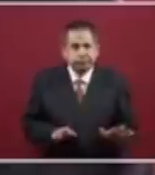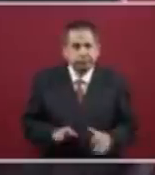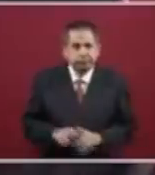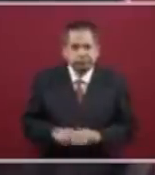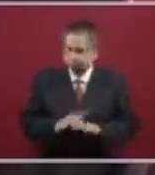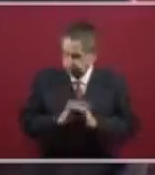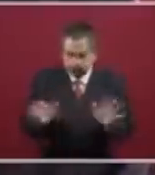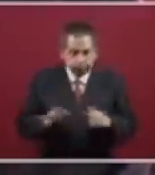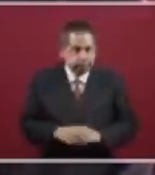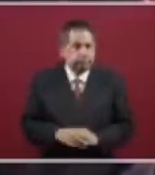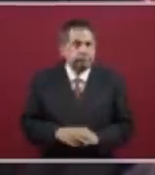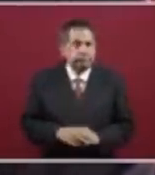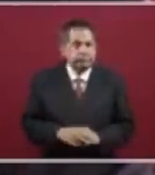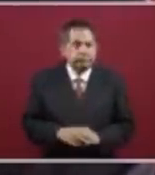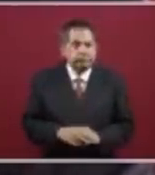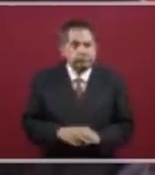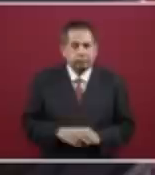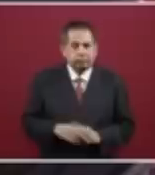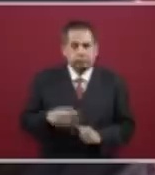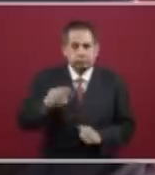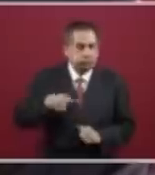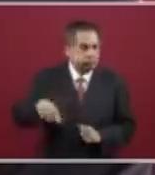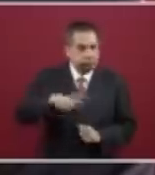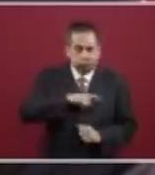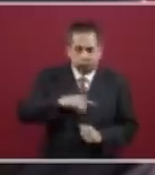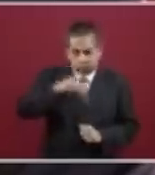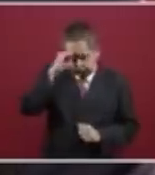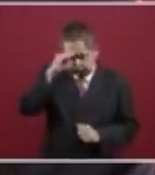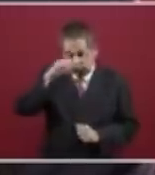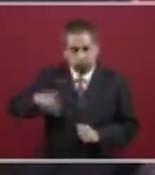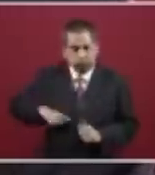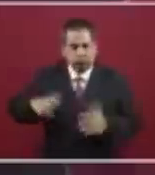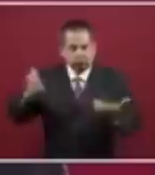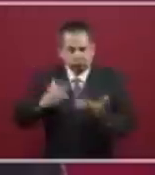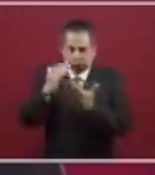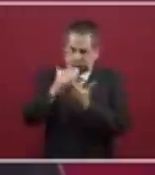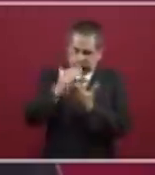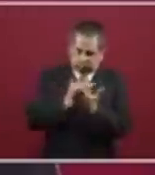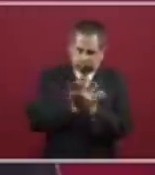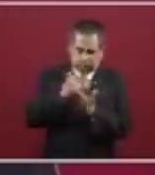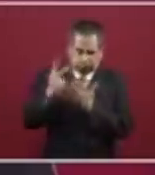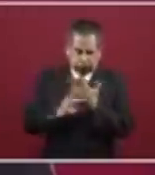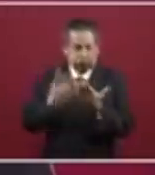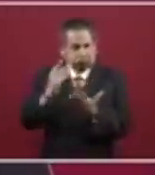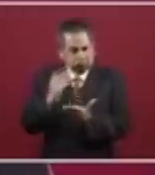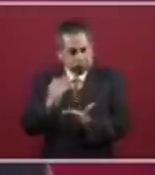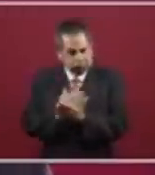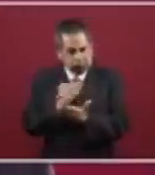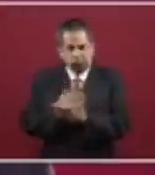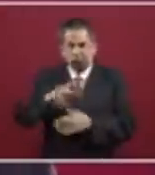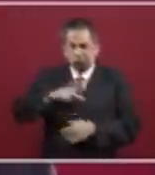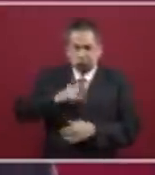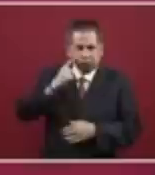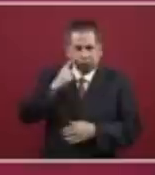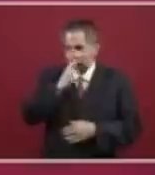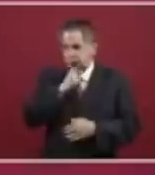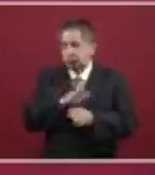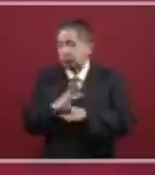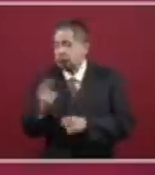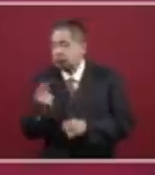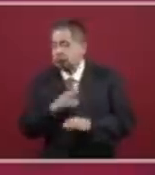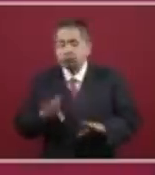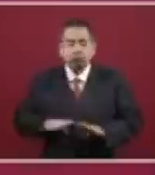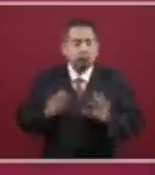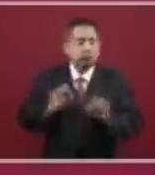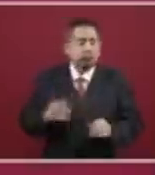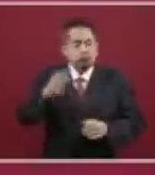Ya la agenda es nuestra y se apega a las necesidades de